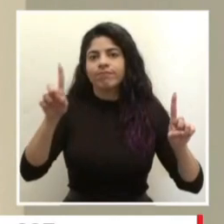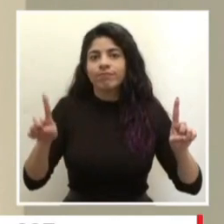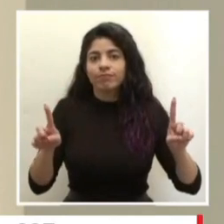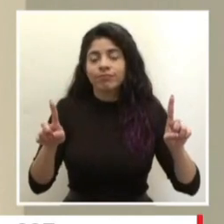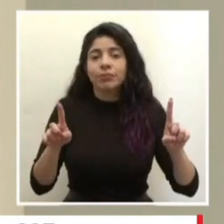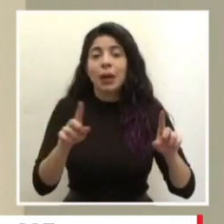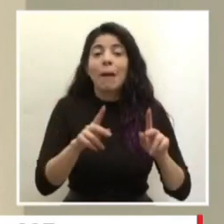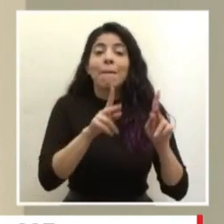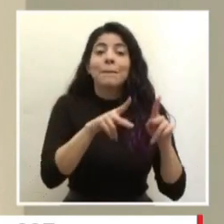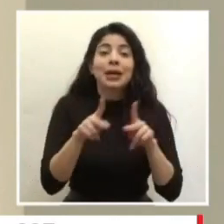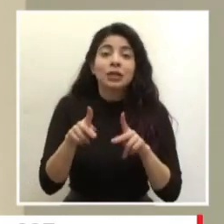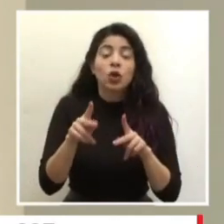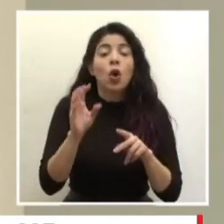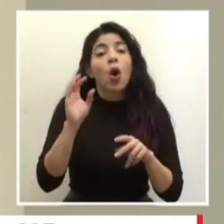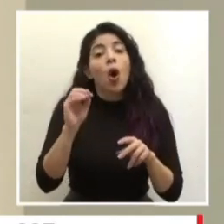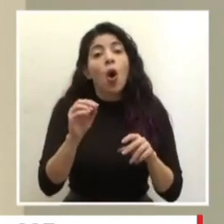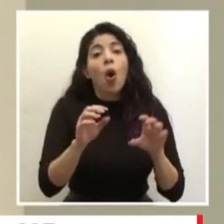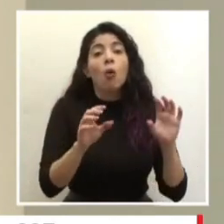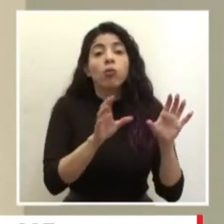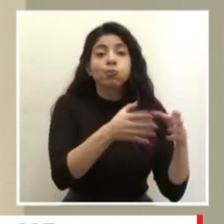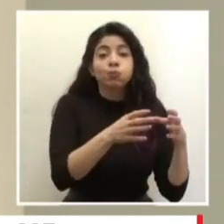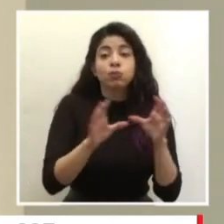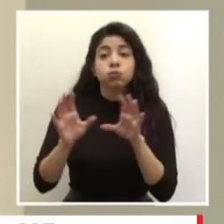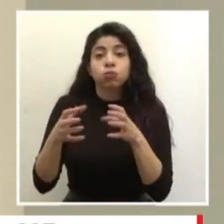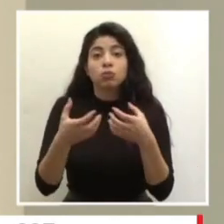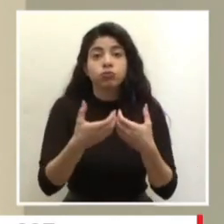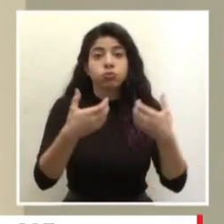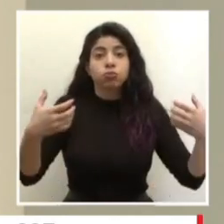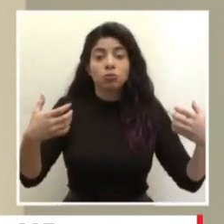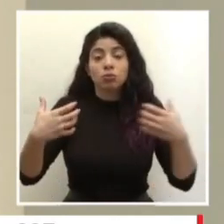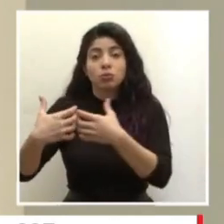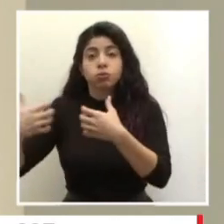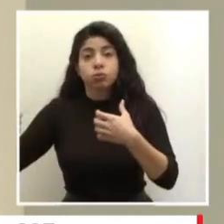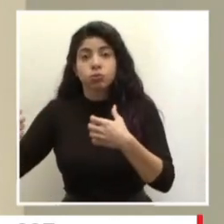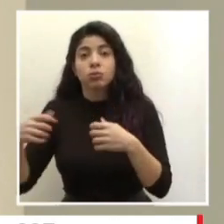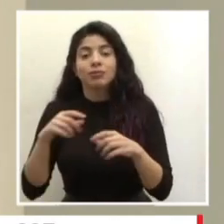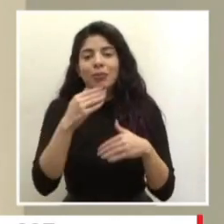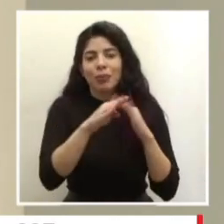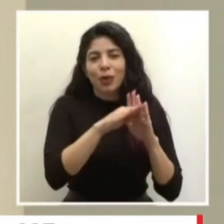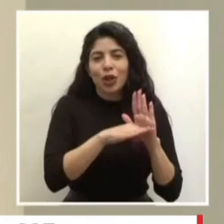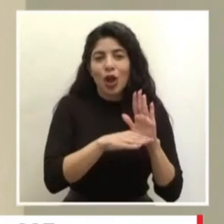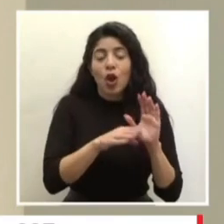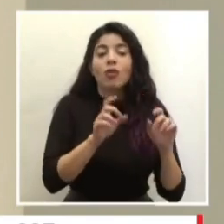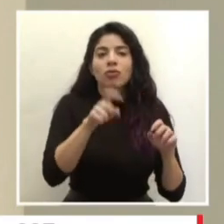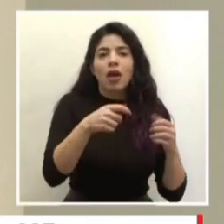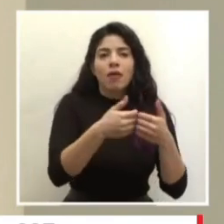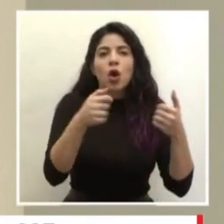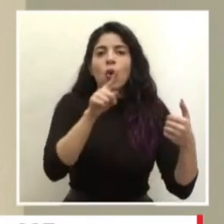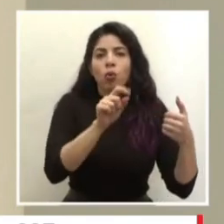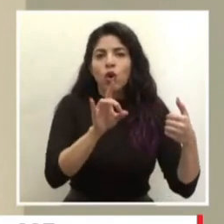entre personas o bien entre burbujas sociales según los protocolos aprobados. Aquí es muy importante